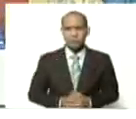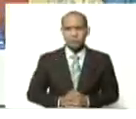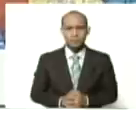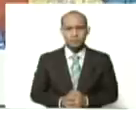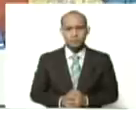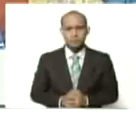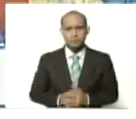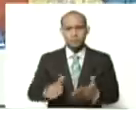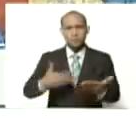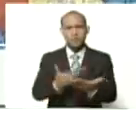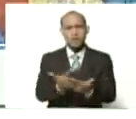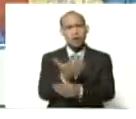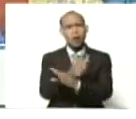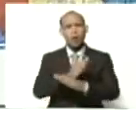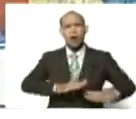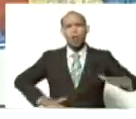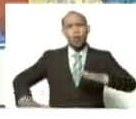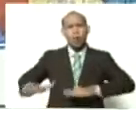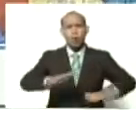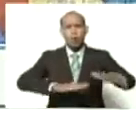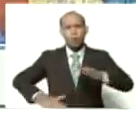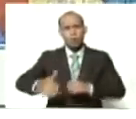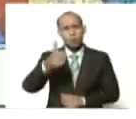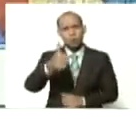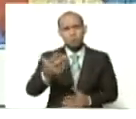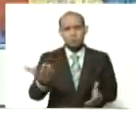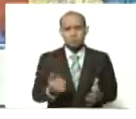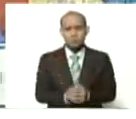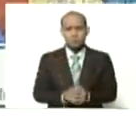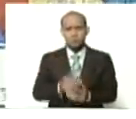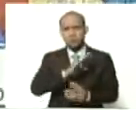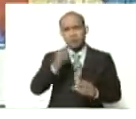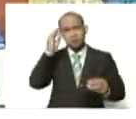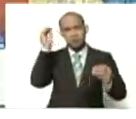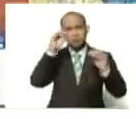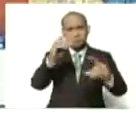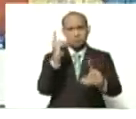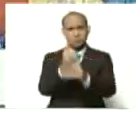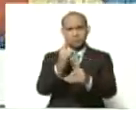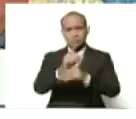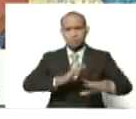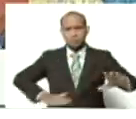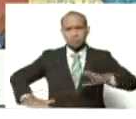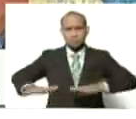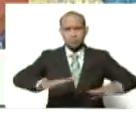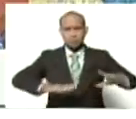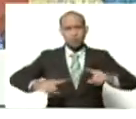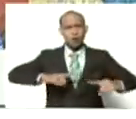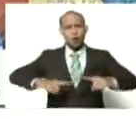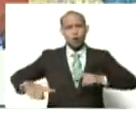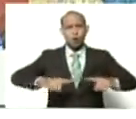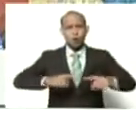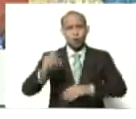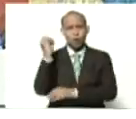Hasta hemos jugado dominó. Ya convoqué un torneo dominó que lo está coordinando el Congreso Bolivariano de los